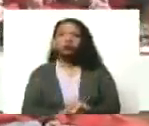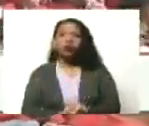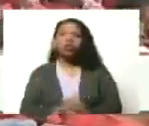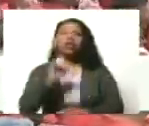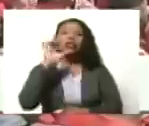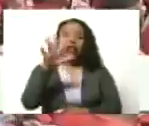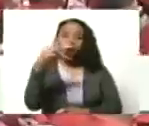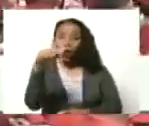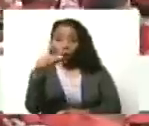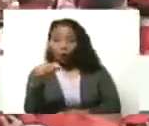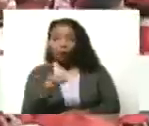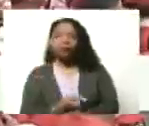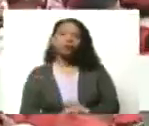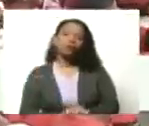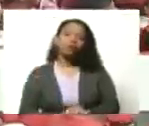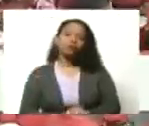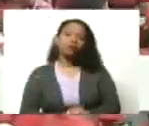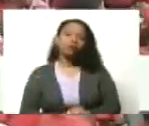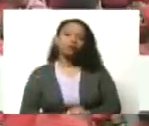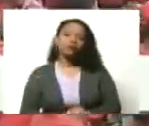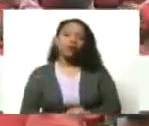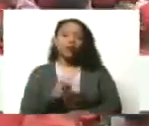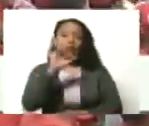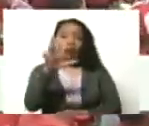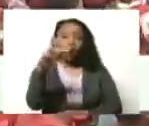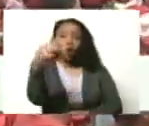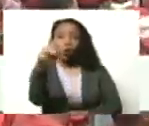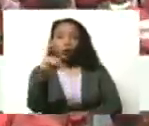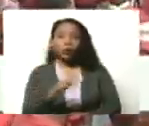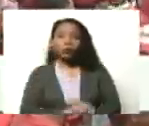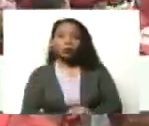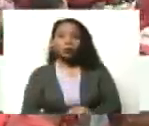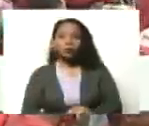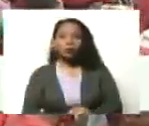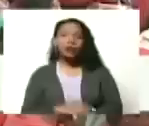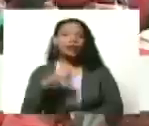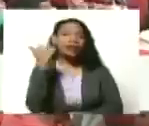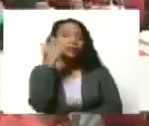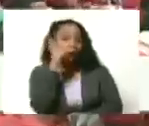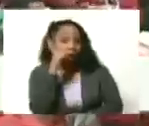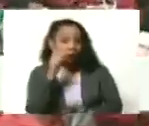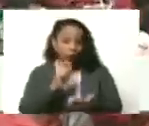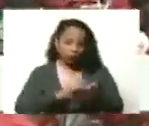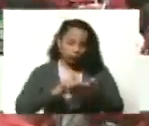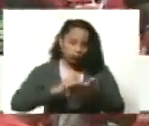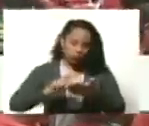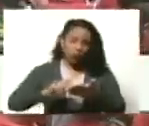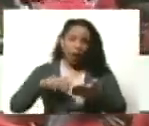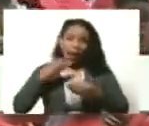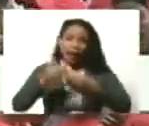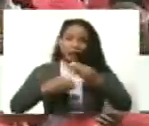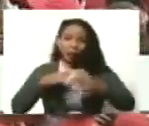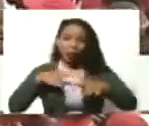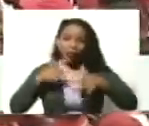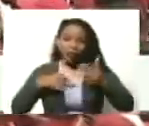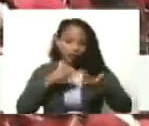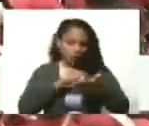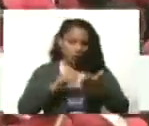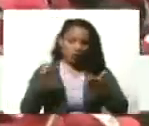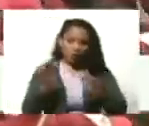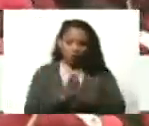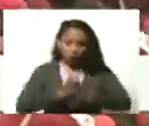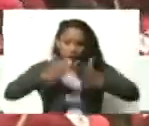5 de noviembre. 5 de noviembre, sábado. Hicimos el acto, anoté, abrí mi